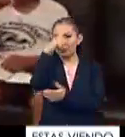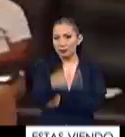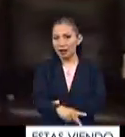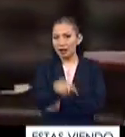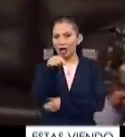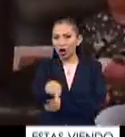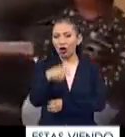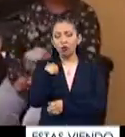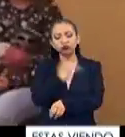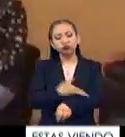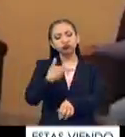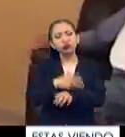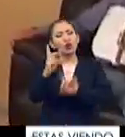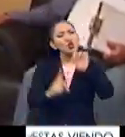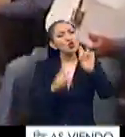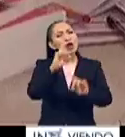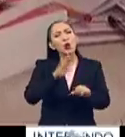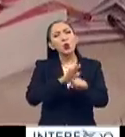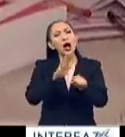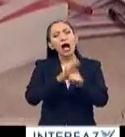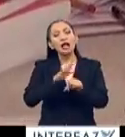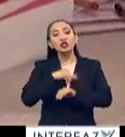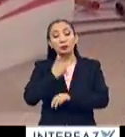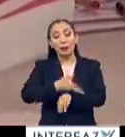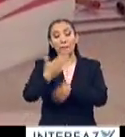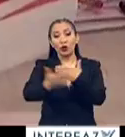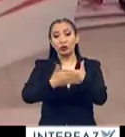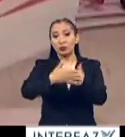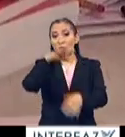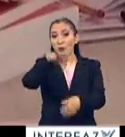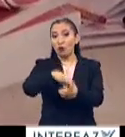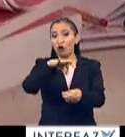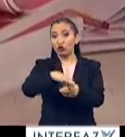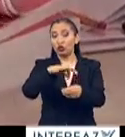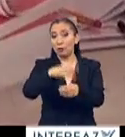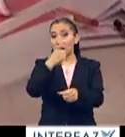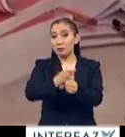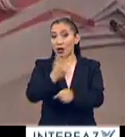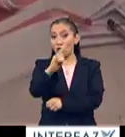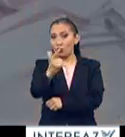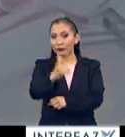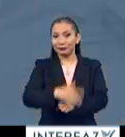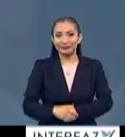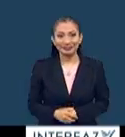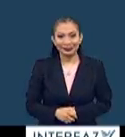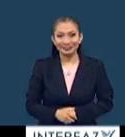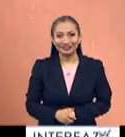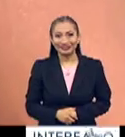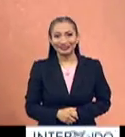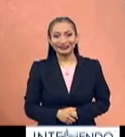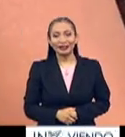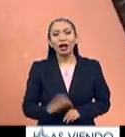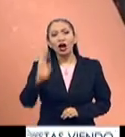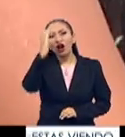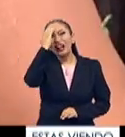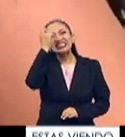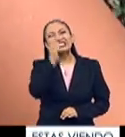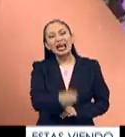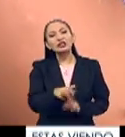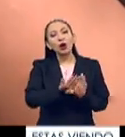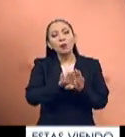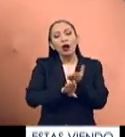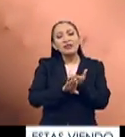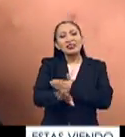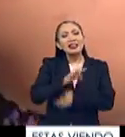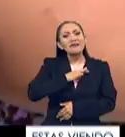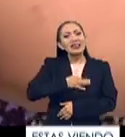México nos resuelve las dudas más importantes del proceso electoral rumbo al 1 de julio. Conoceremos cómo prevenir